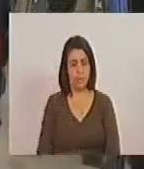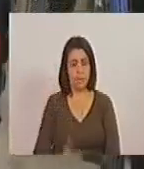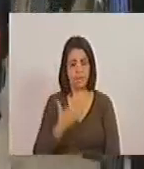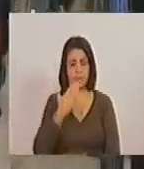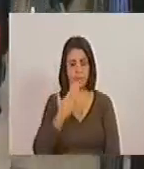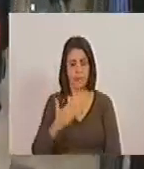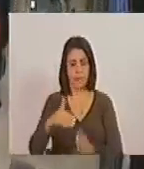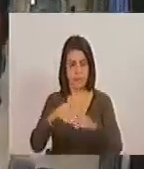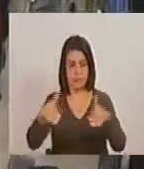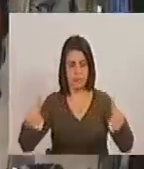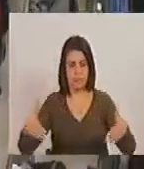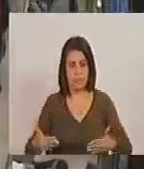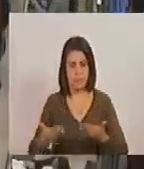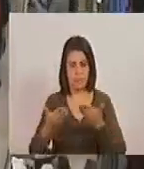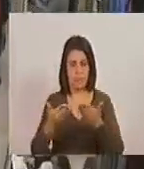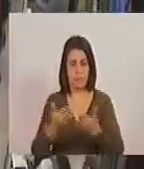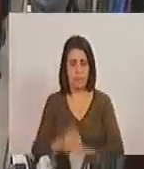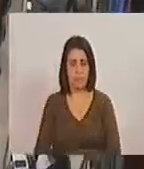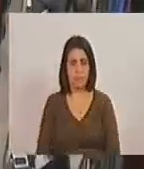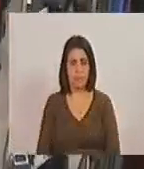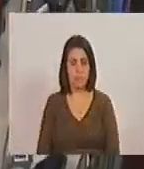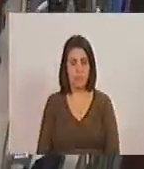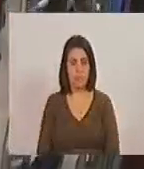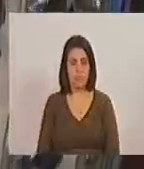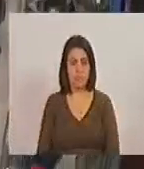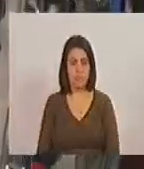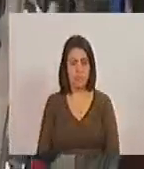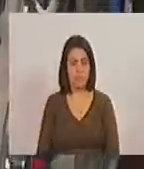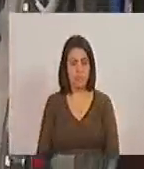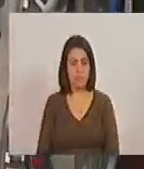Solicita al primer orador, se le concede.